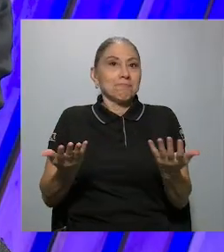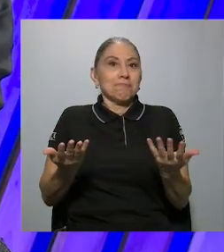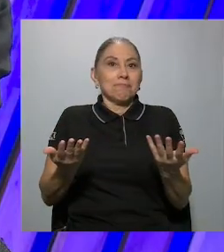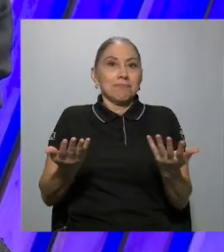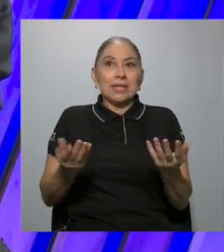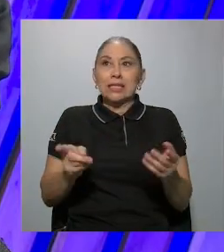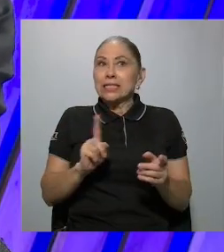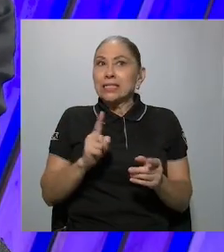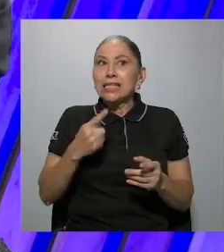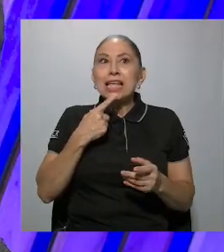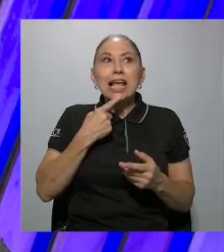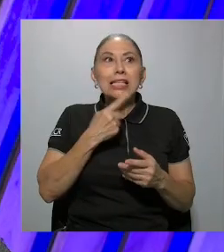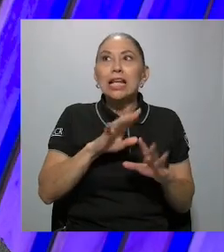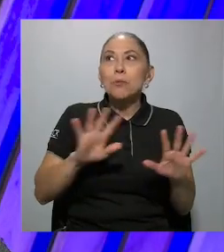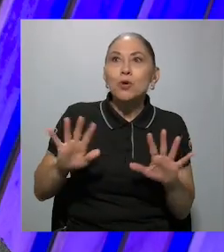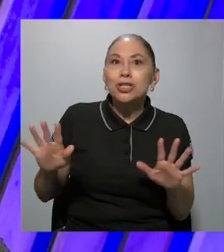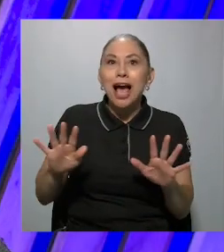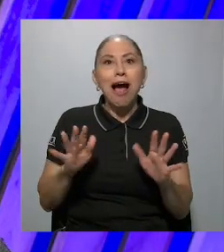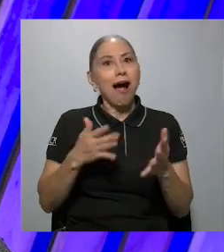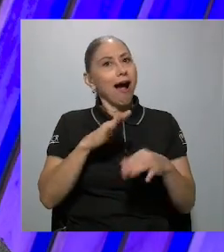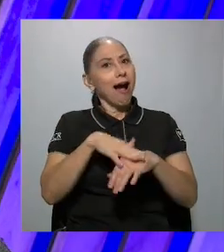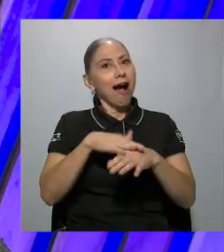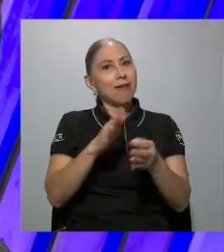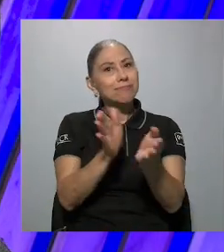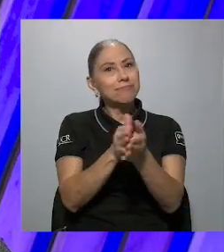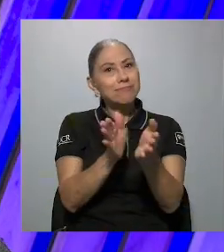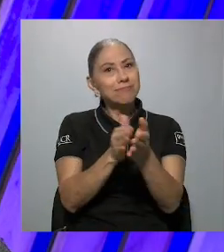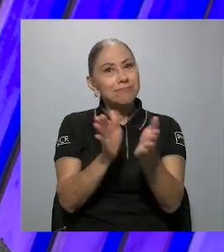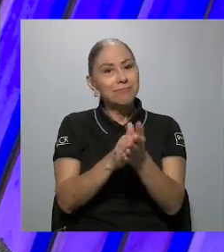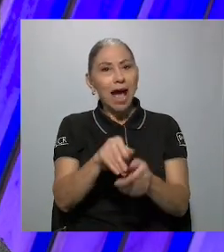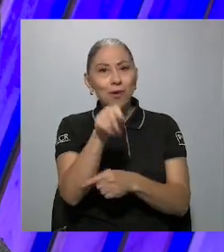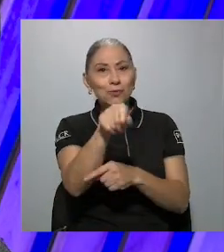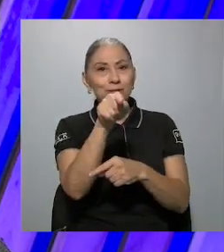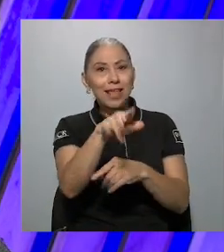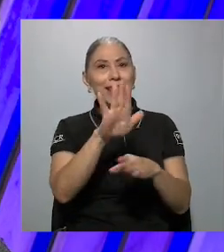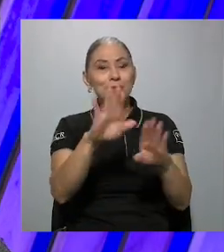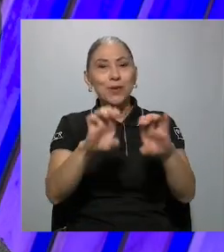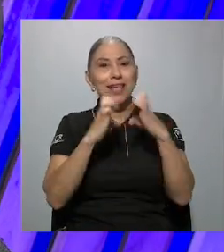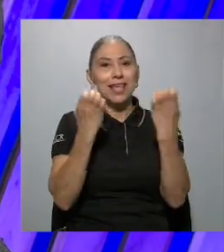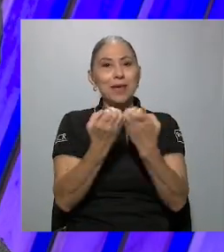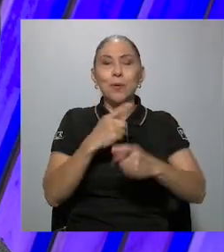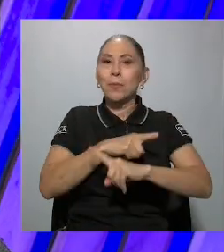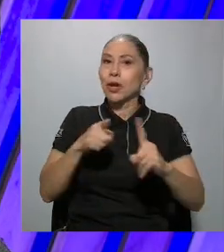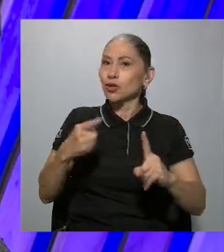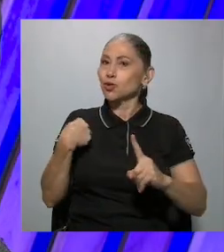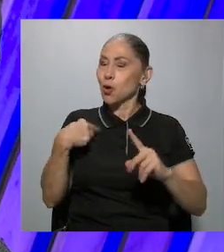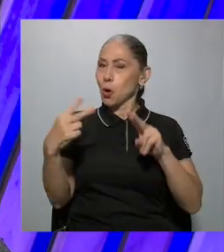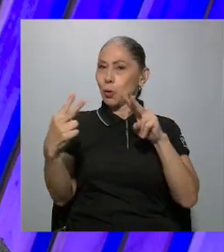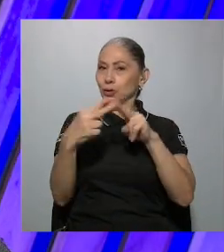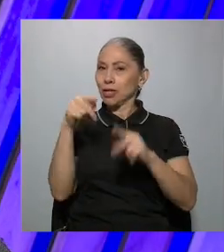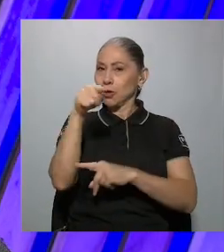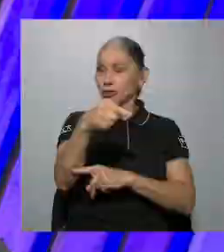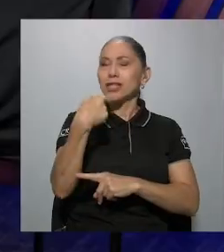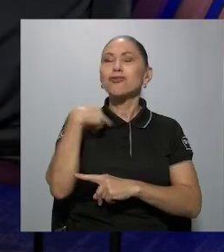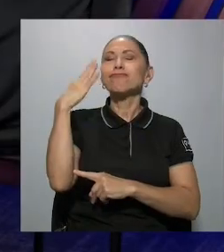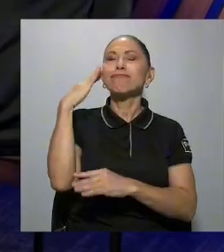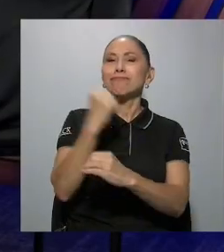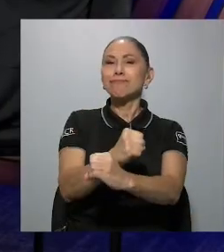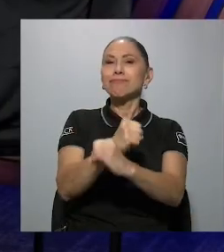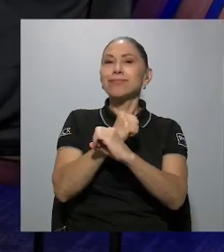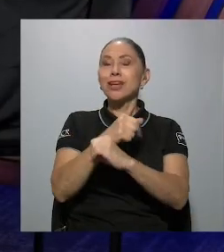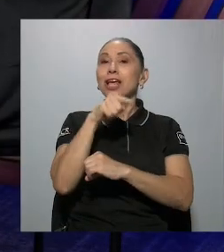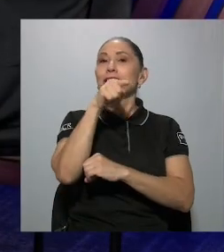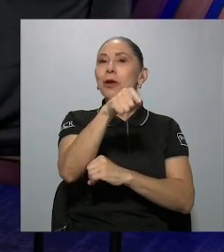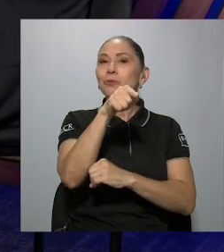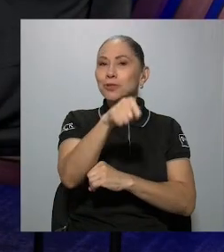permítame, sin hacer bulla, aplaudir a usted y a su equipo. Muchas Pero gracias. estoy seguro de, conociéndola a usted, sé que usted se ha